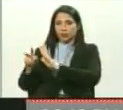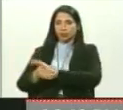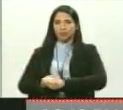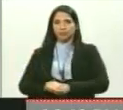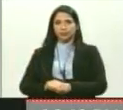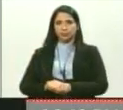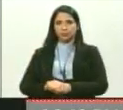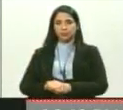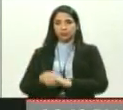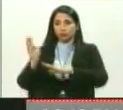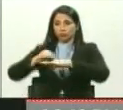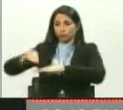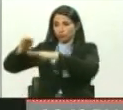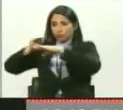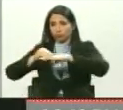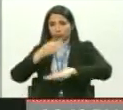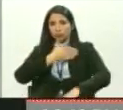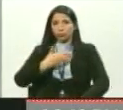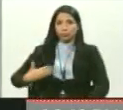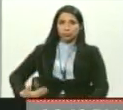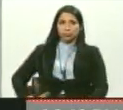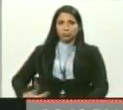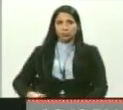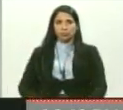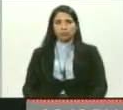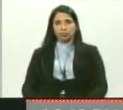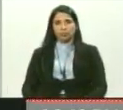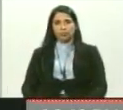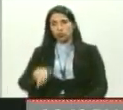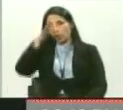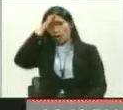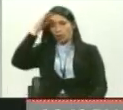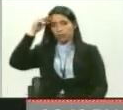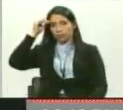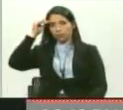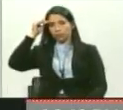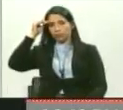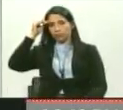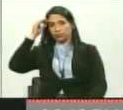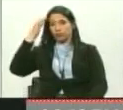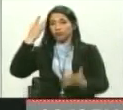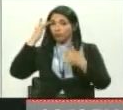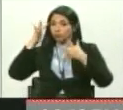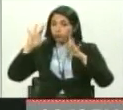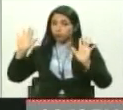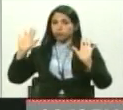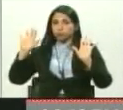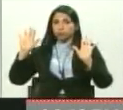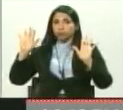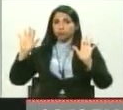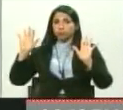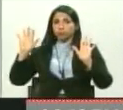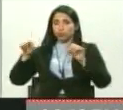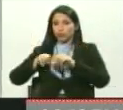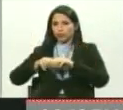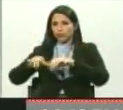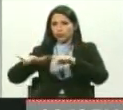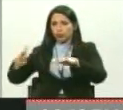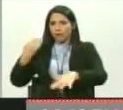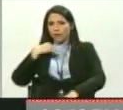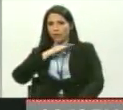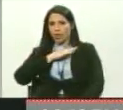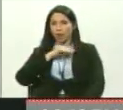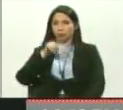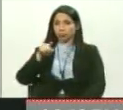2017 alertaron al presidente Donald Trump de la posible ocurrencia de una pandemia de estas